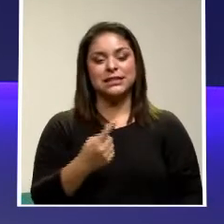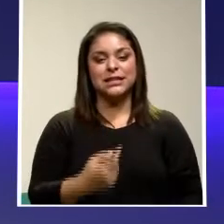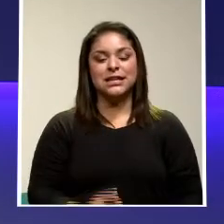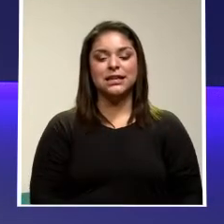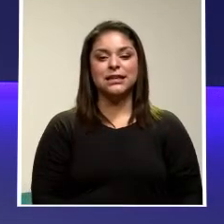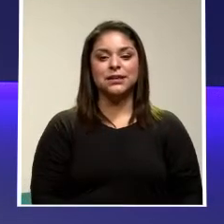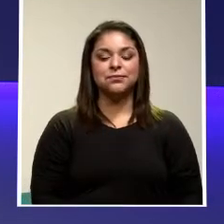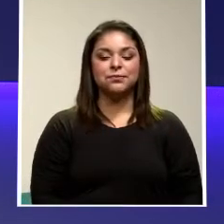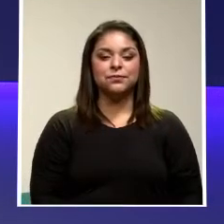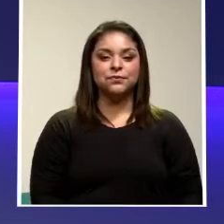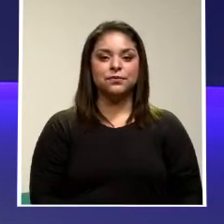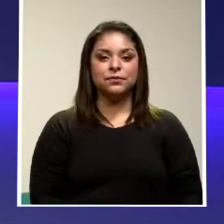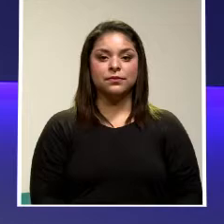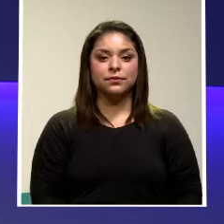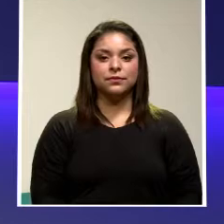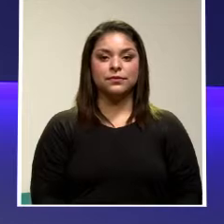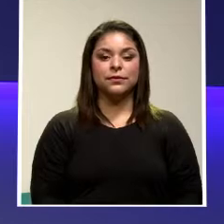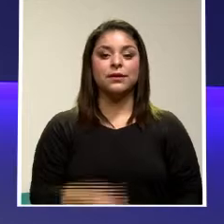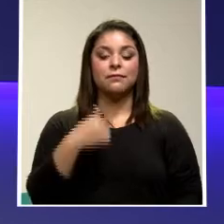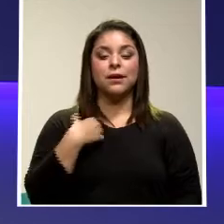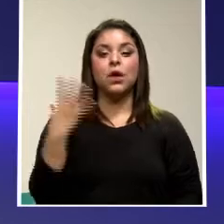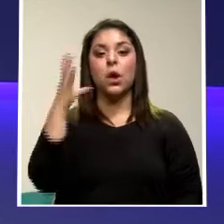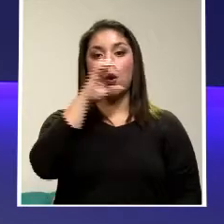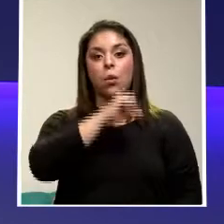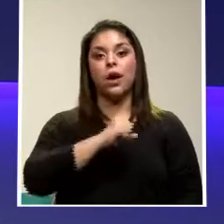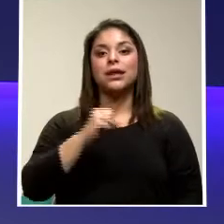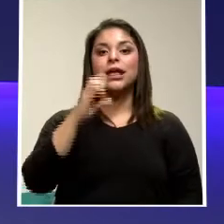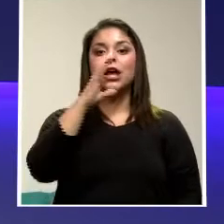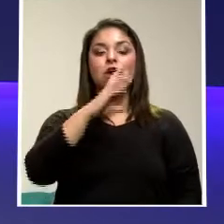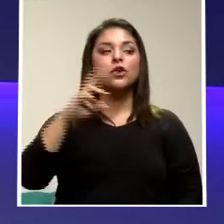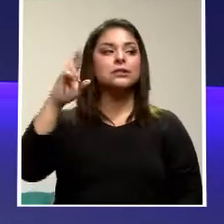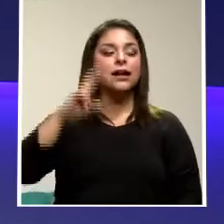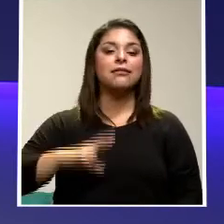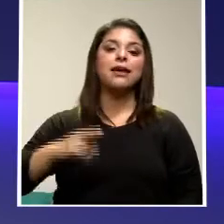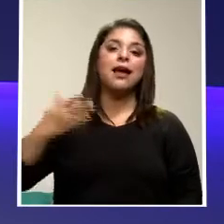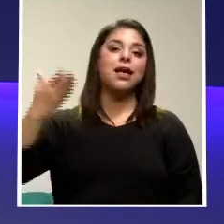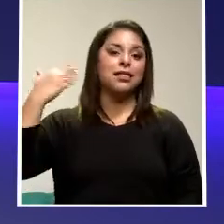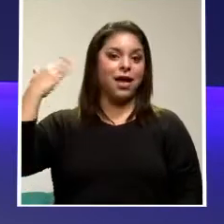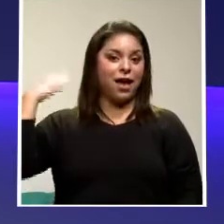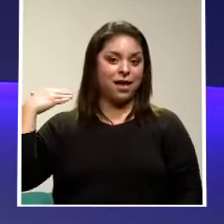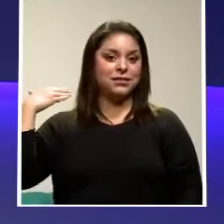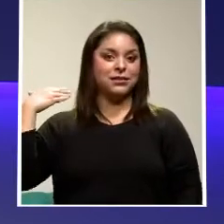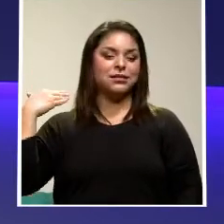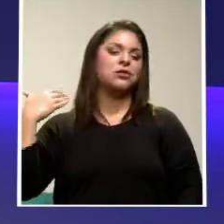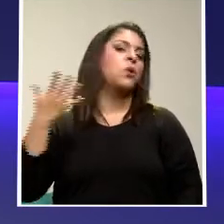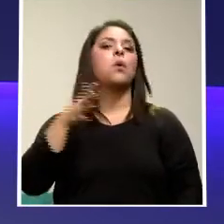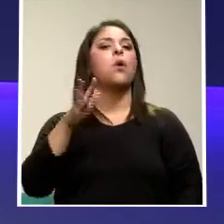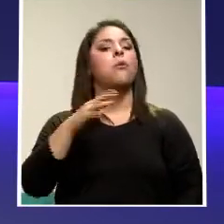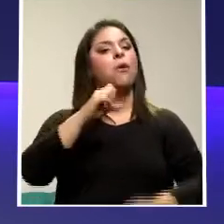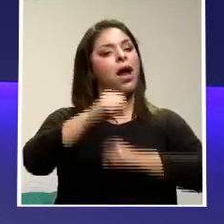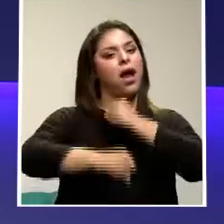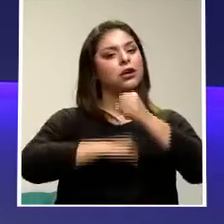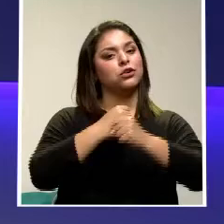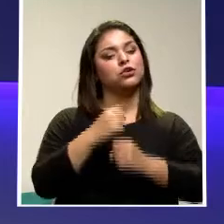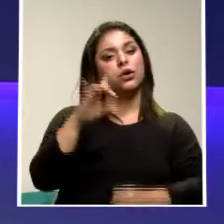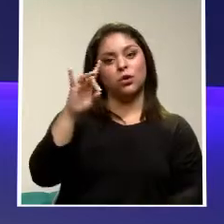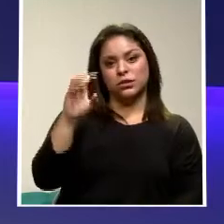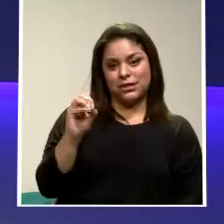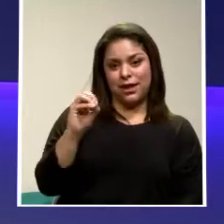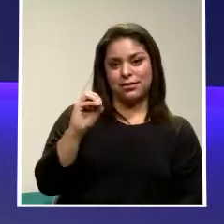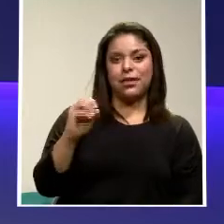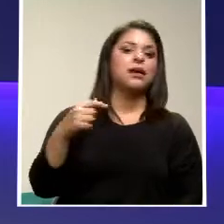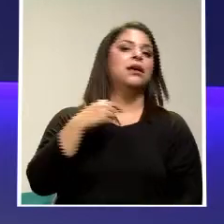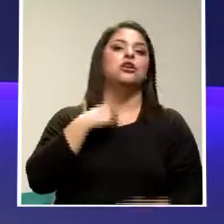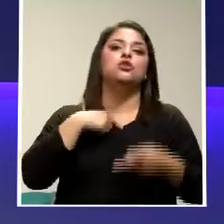cuenta de que en la Costa Rica de aquel entonces, me refiero a los años 80, cuando yo empecé